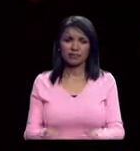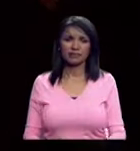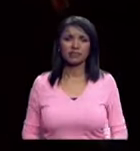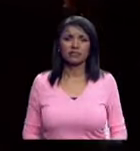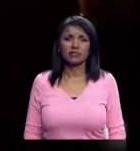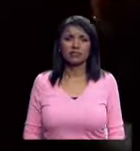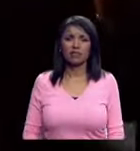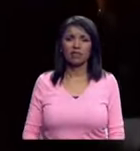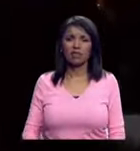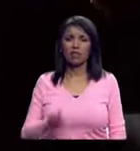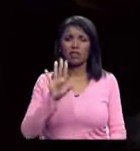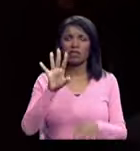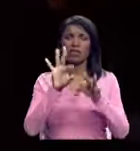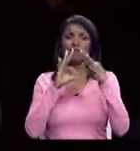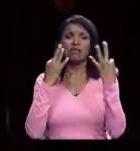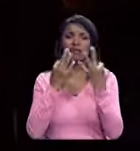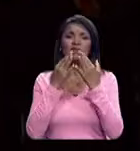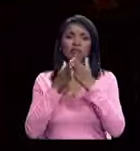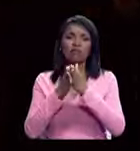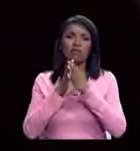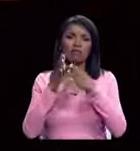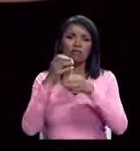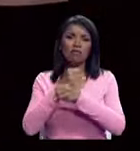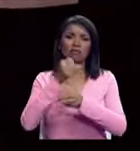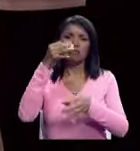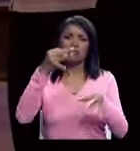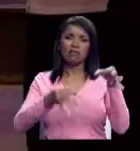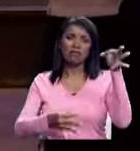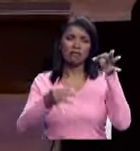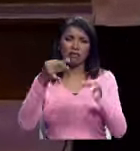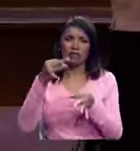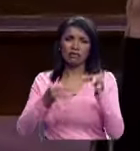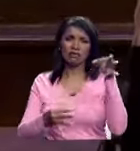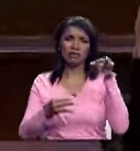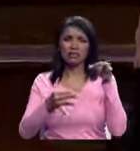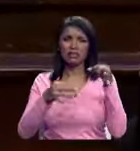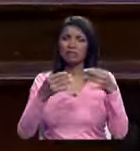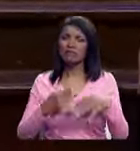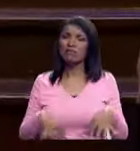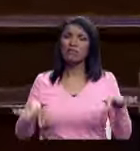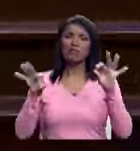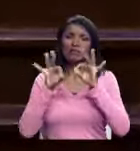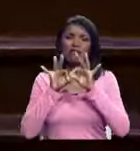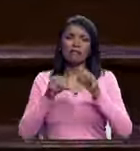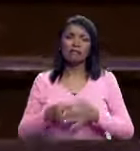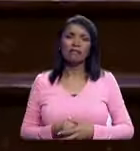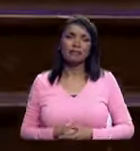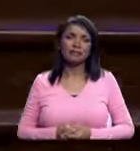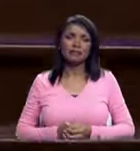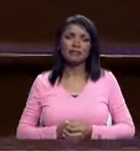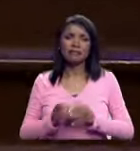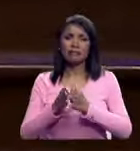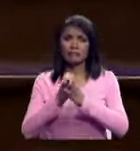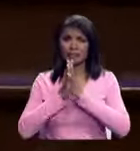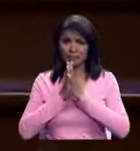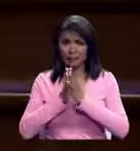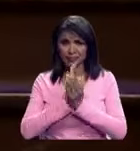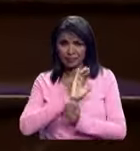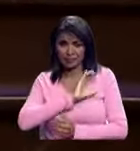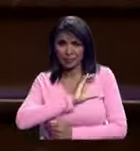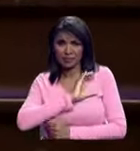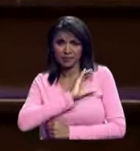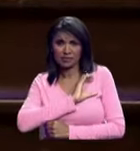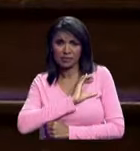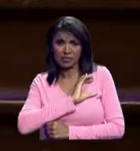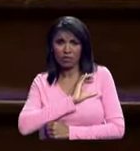Sus familiares han solicitado justicia por la situación registrada y piden a las autoridades